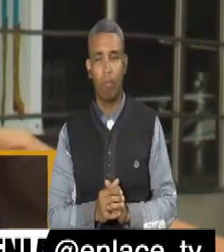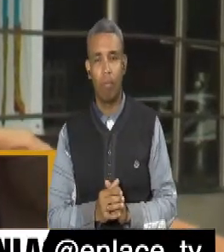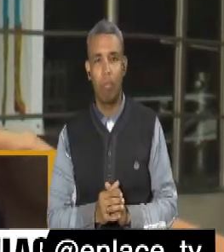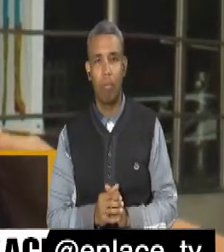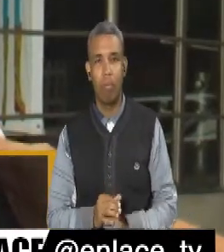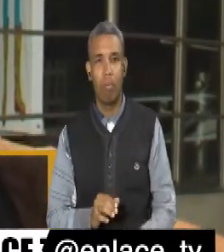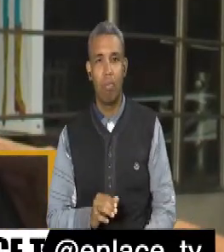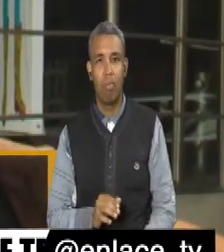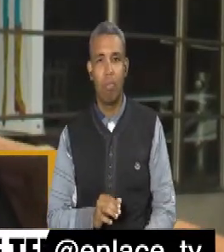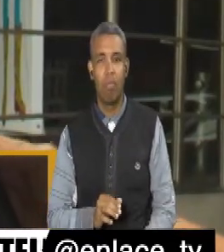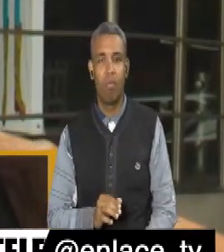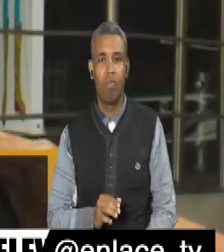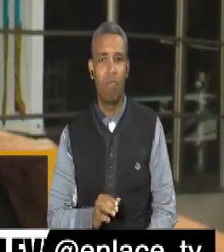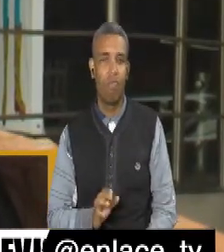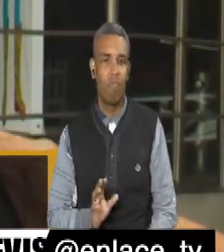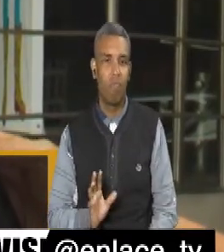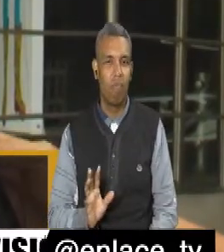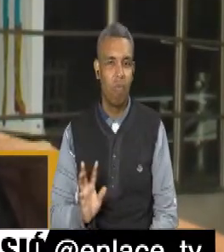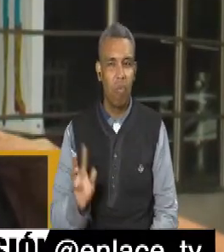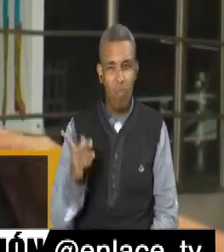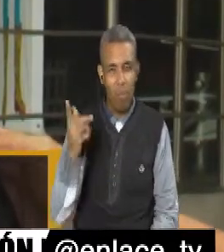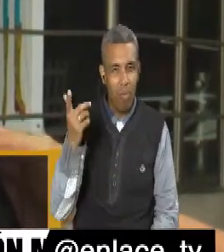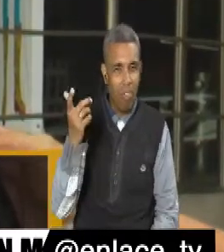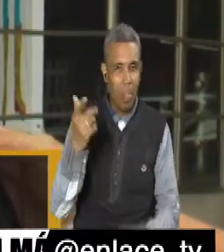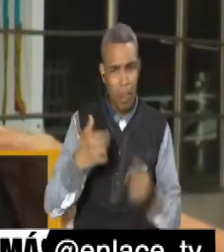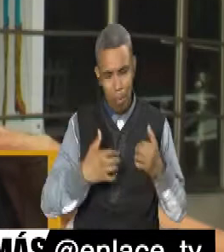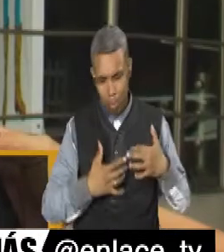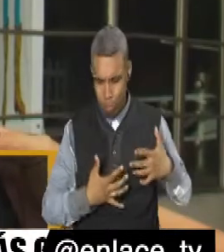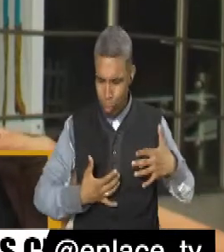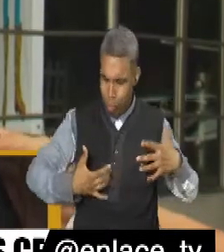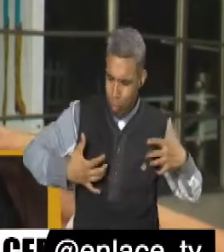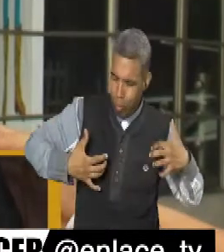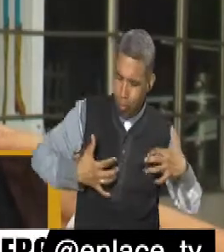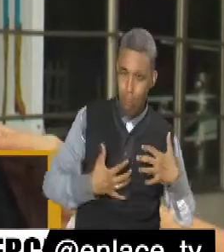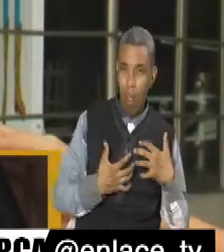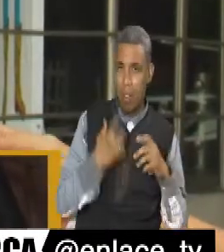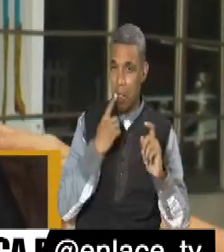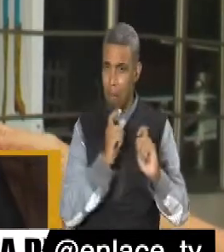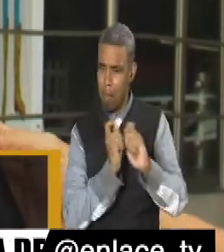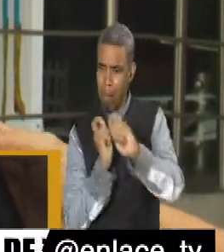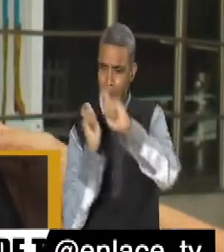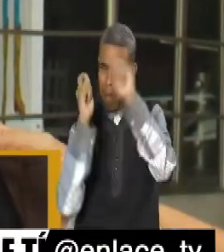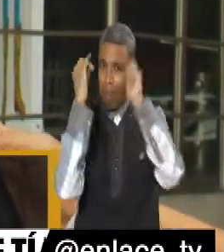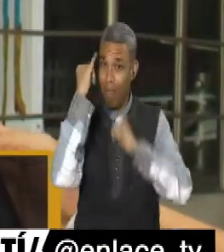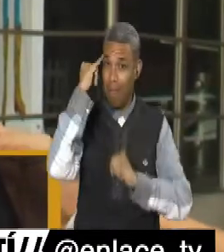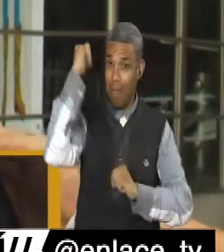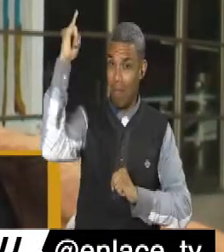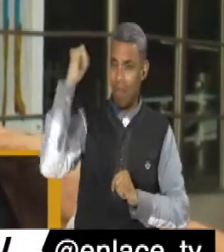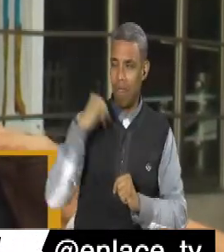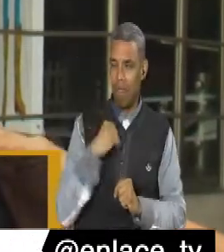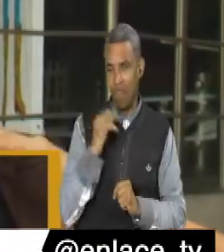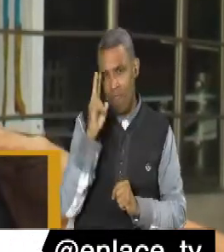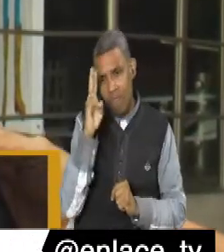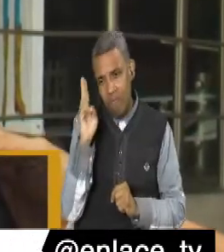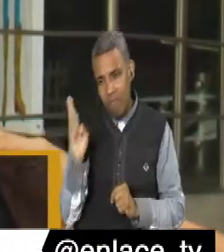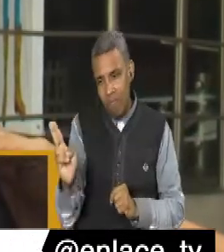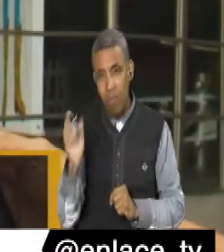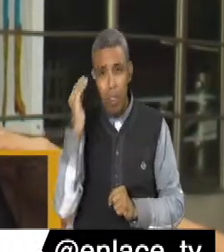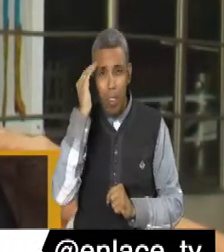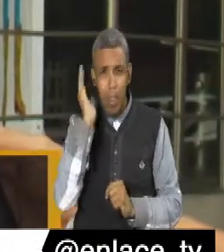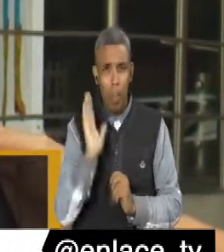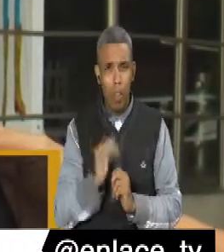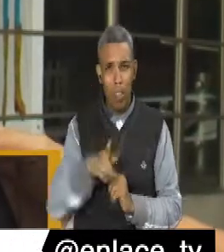acordeonero, sí, teniendo en cuenta que en Barranca Bermeja se celebra el Festival de Acordeones hace